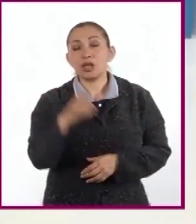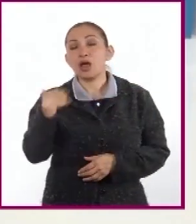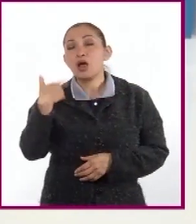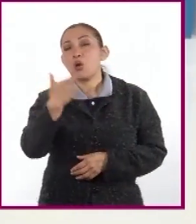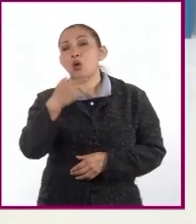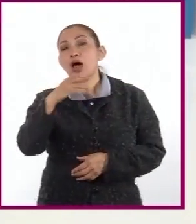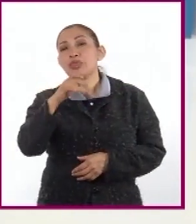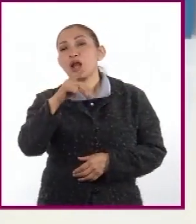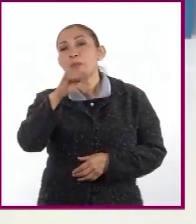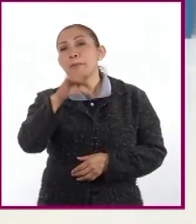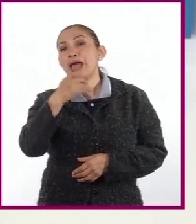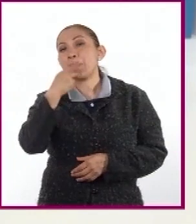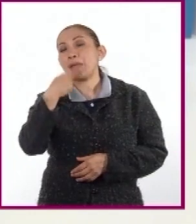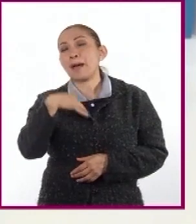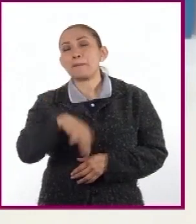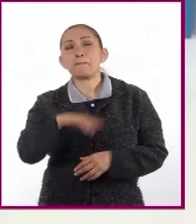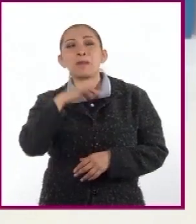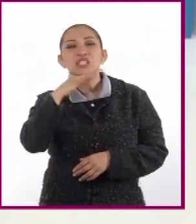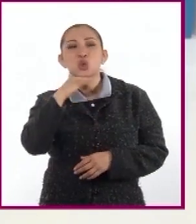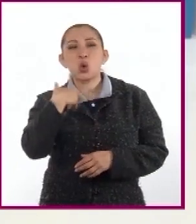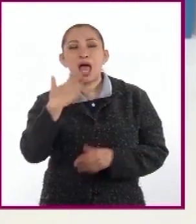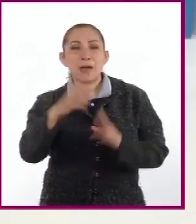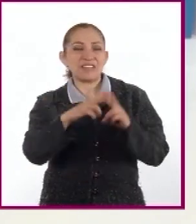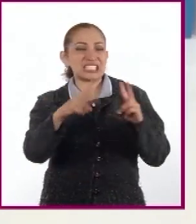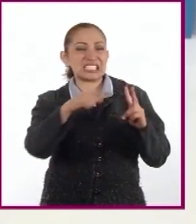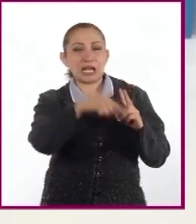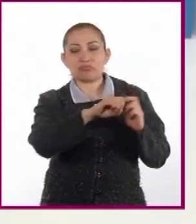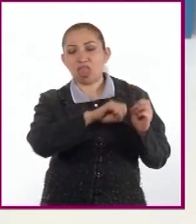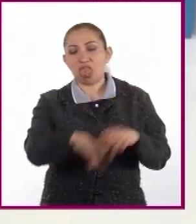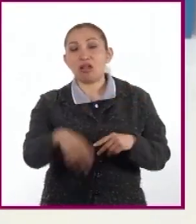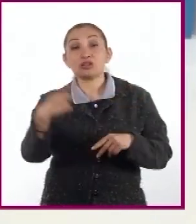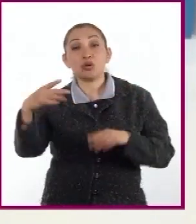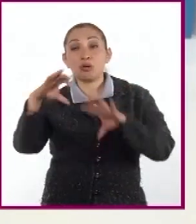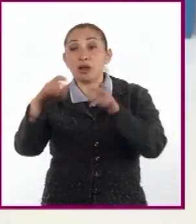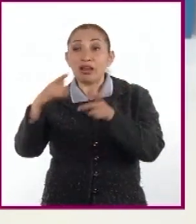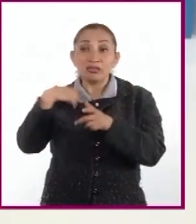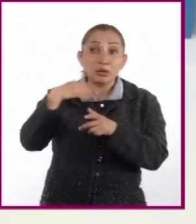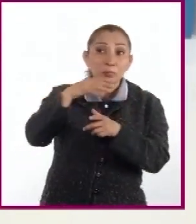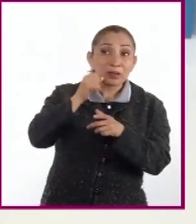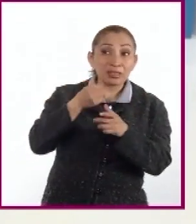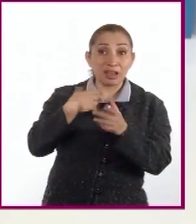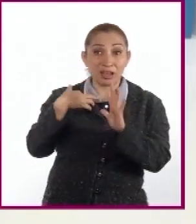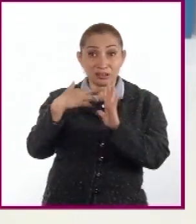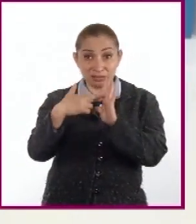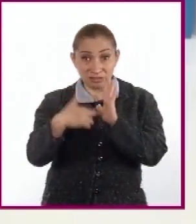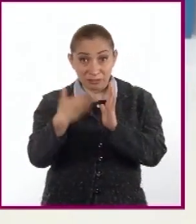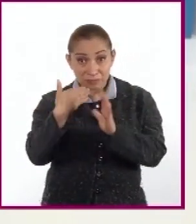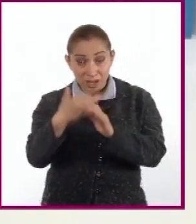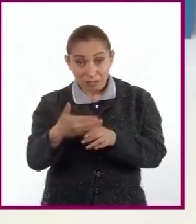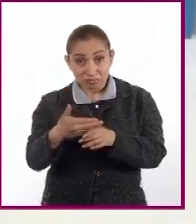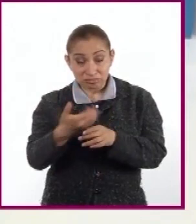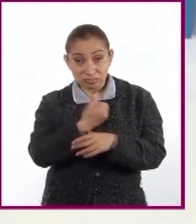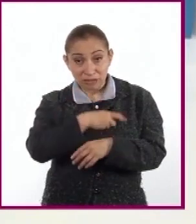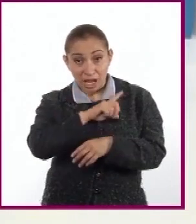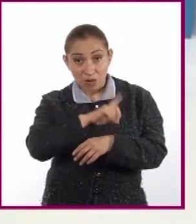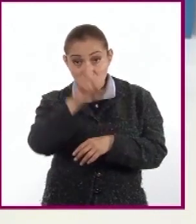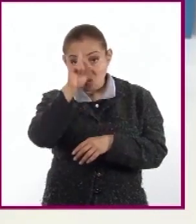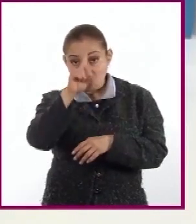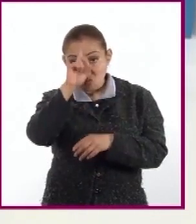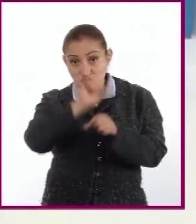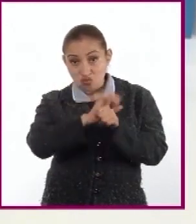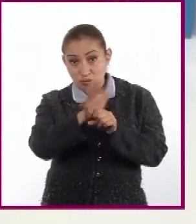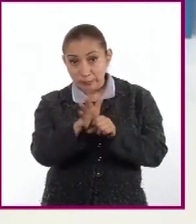habla del problema de la basura con sus vecinas y de que en su comunidad no se siguen las medidas de salud recomendadas por la